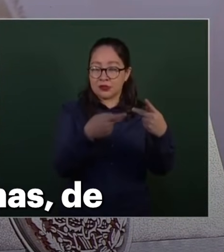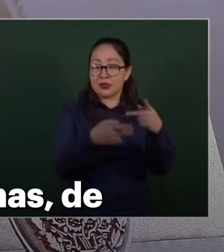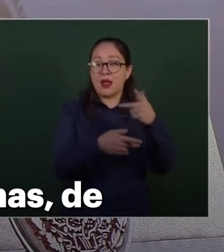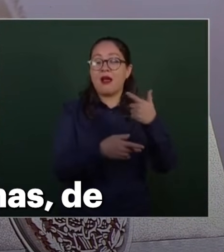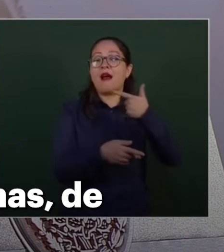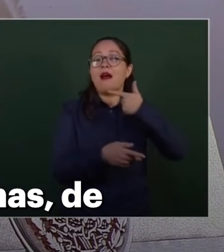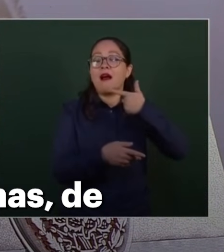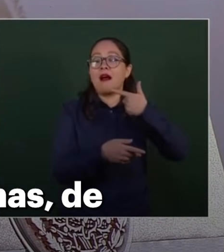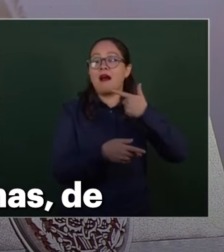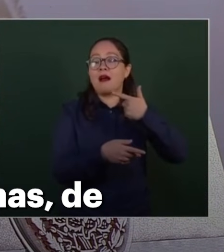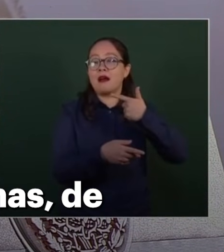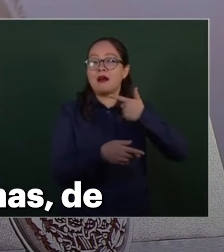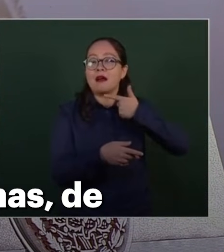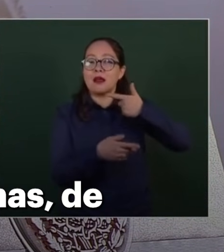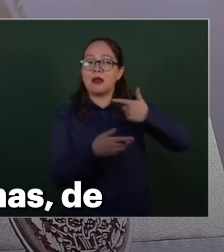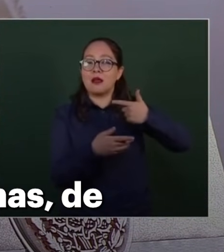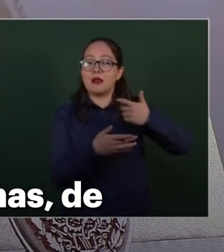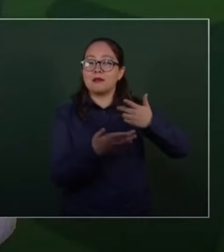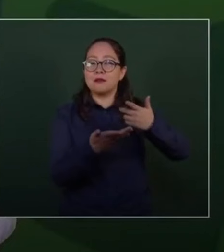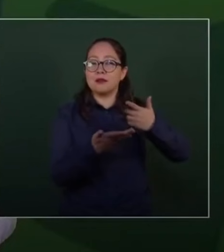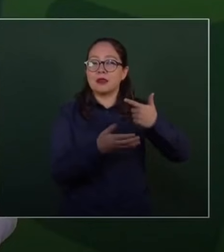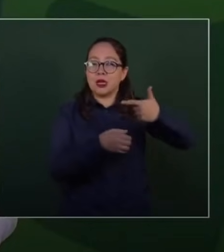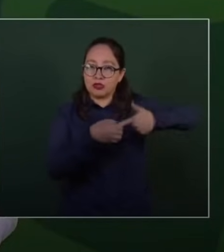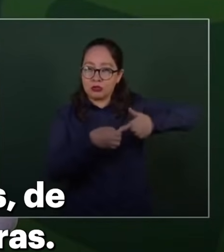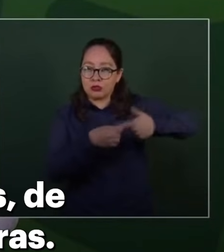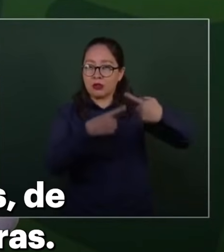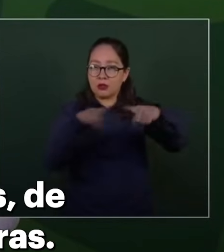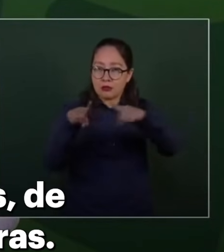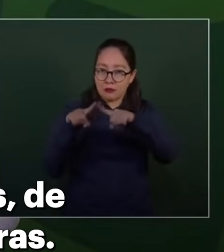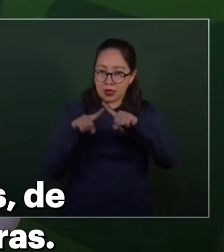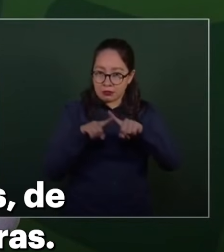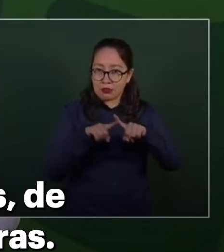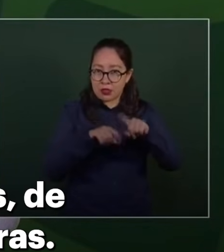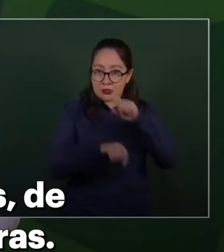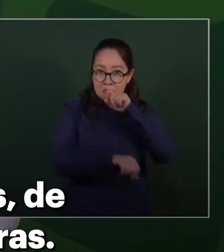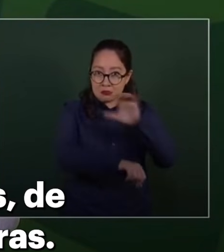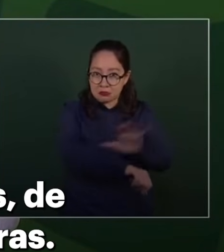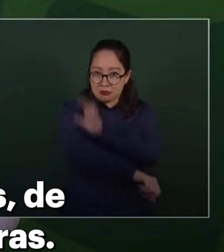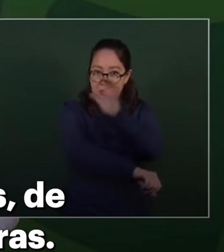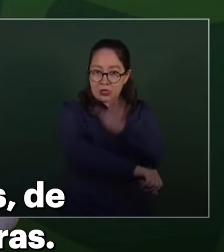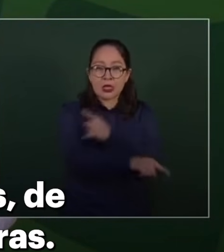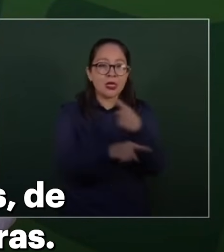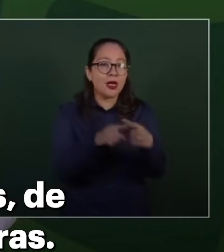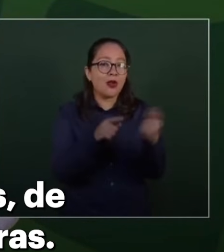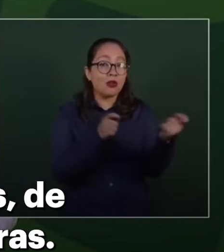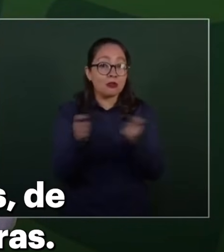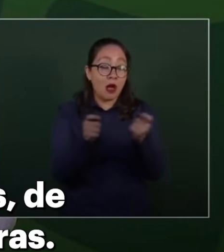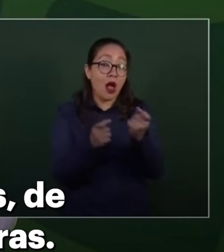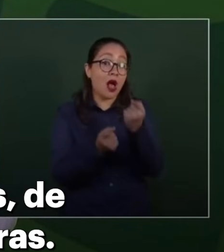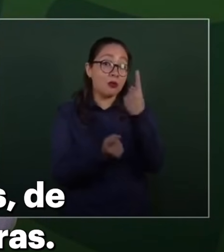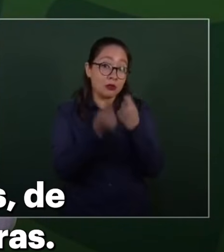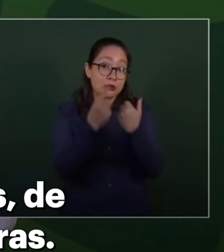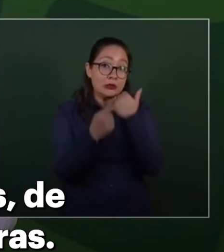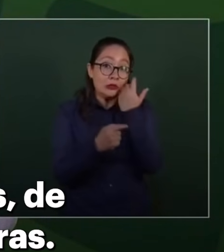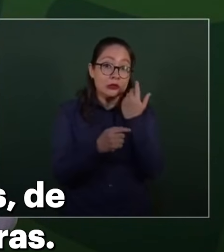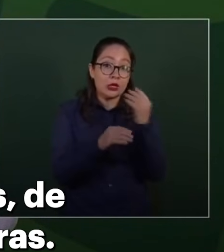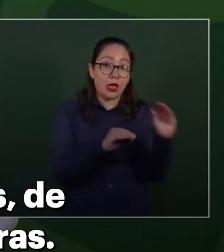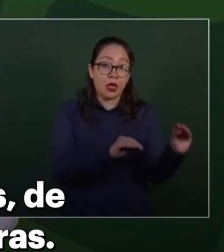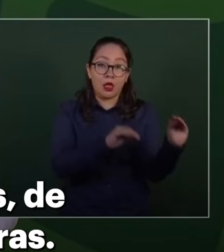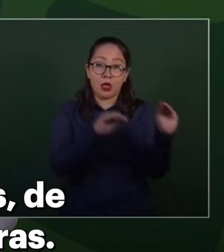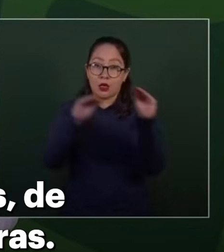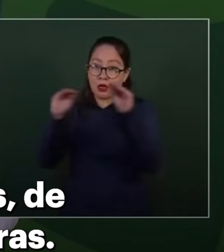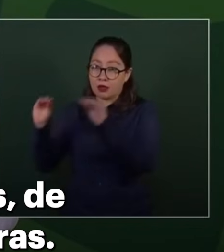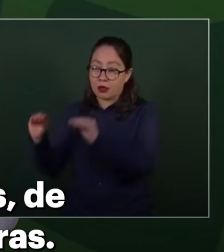de la energía eléctrica, quede en manos de particulares,